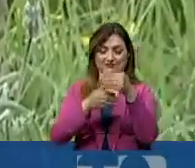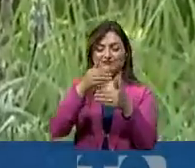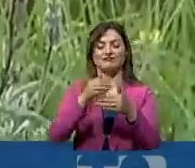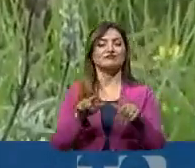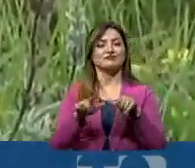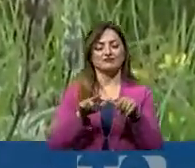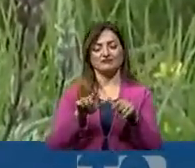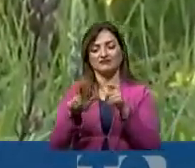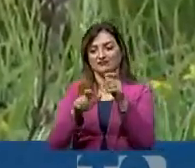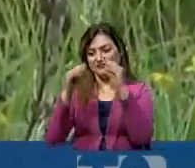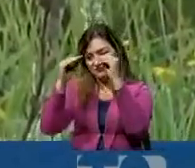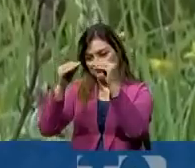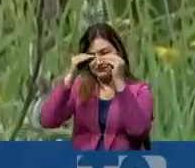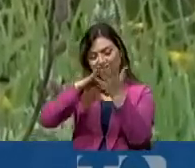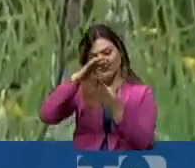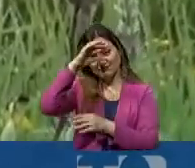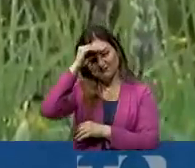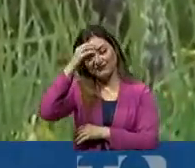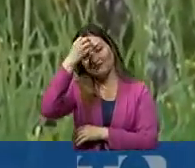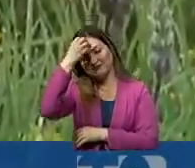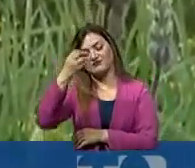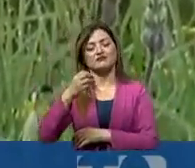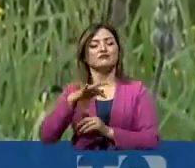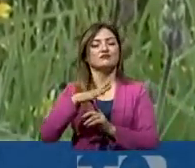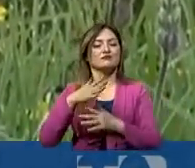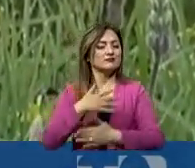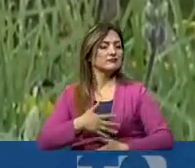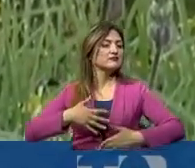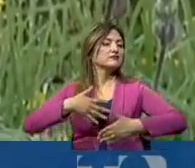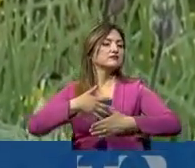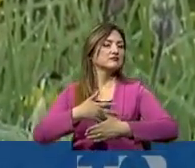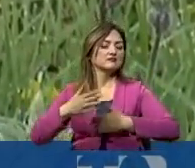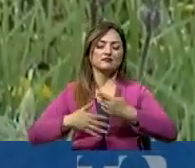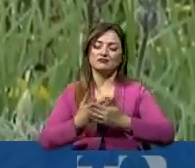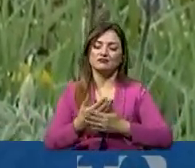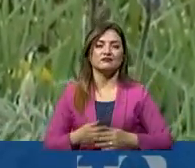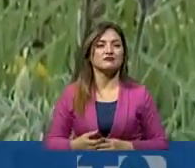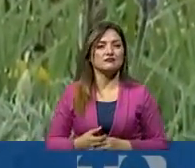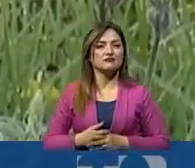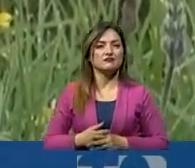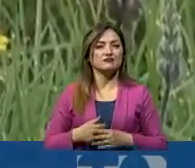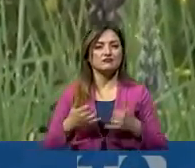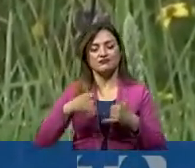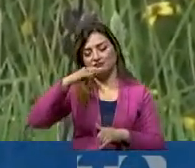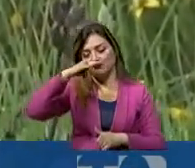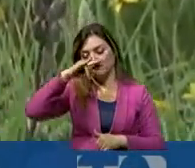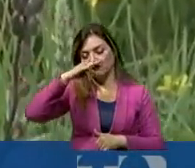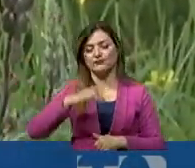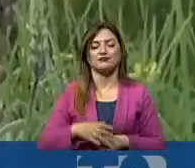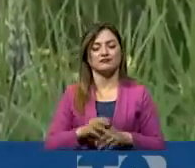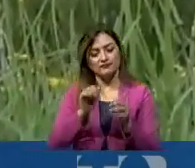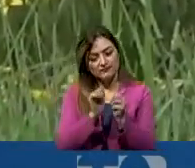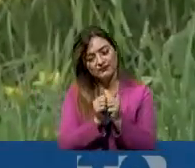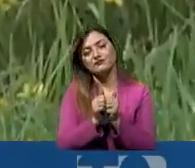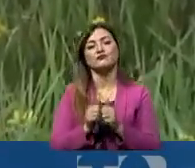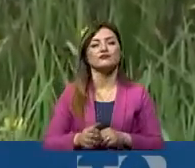hay que ir educando a la colectividad para disfrutar en un parque como este de opciones para todos, ¿no es cierto? Para los juegos infantiles, para el